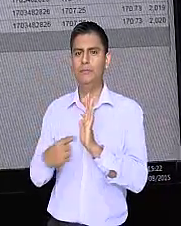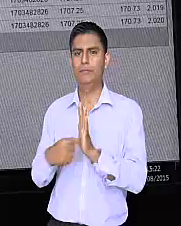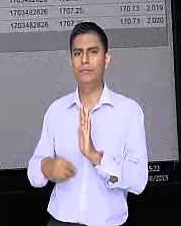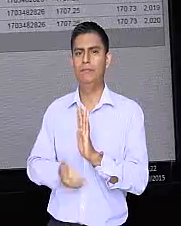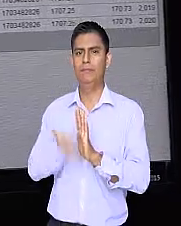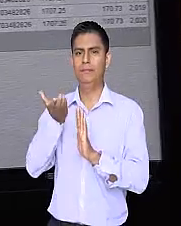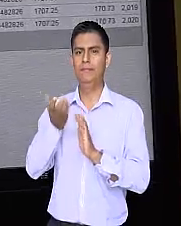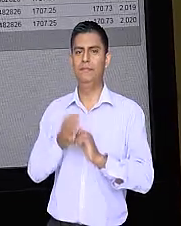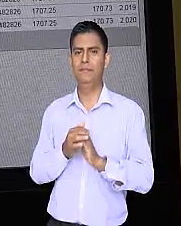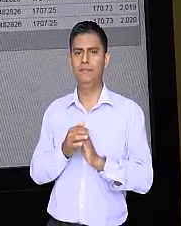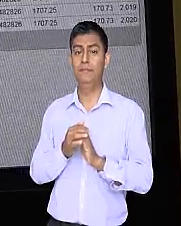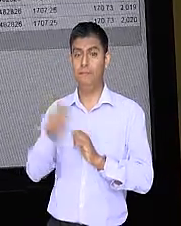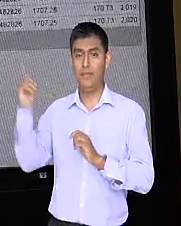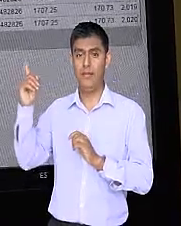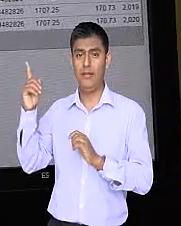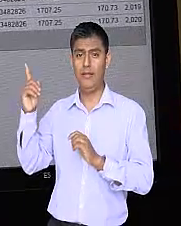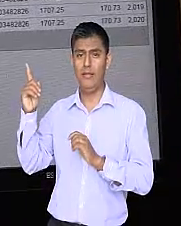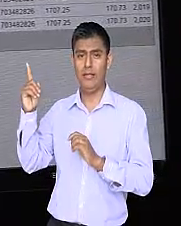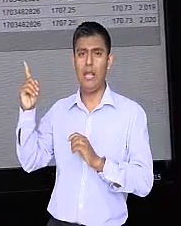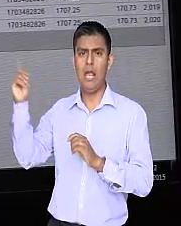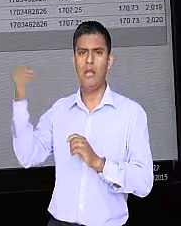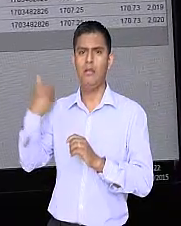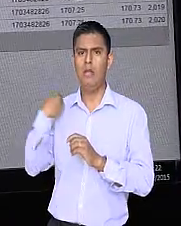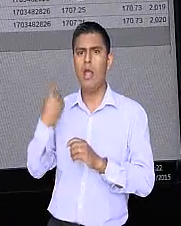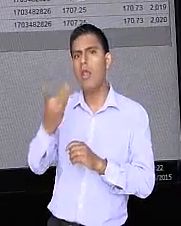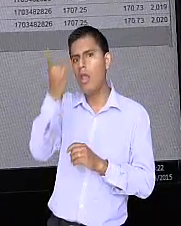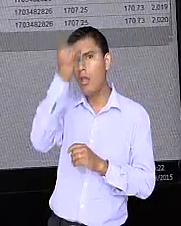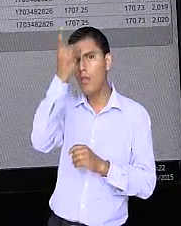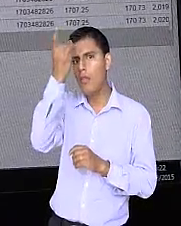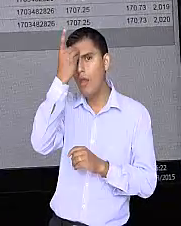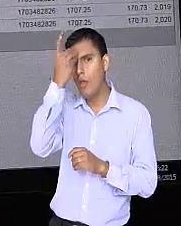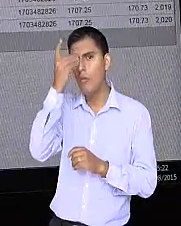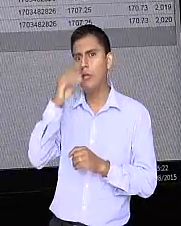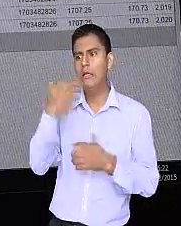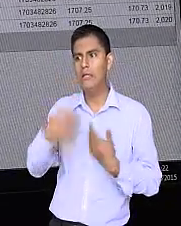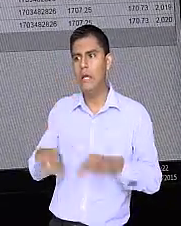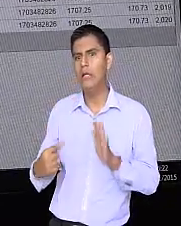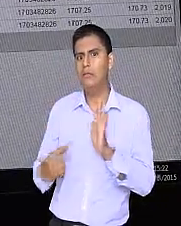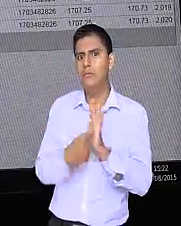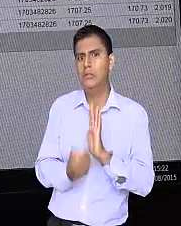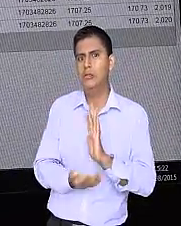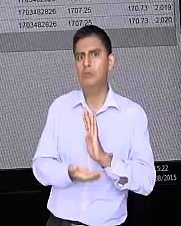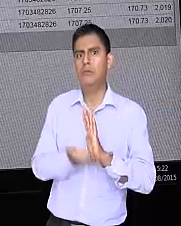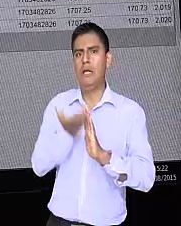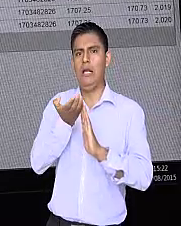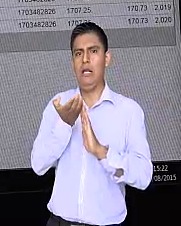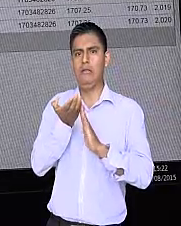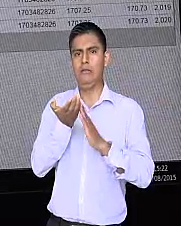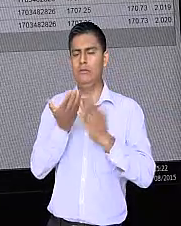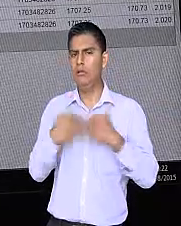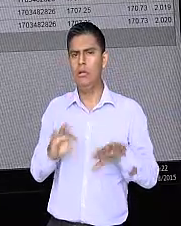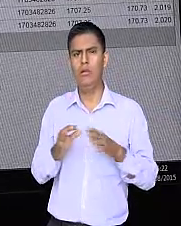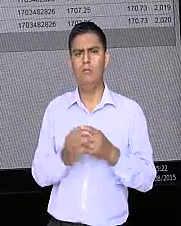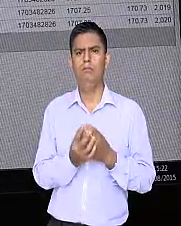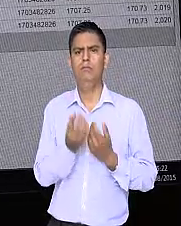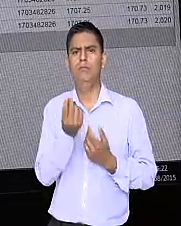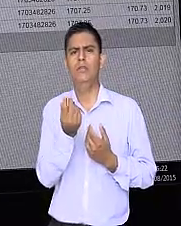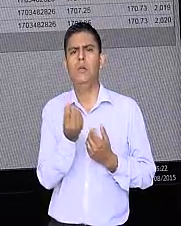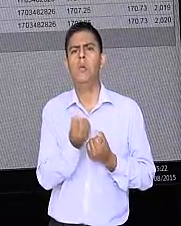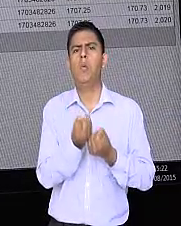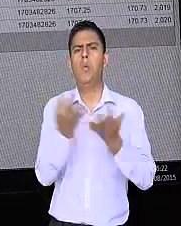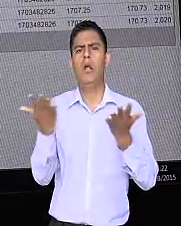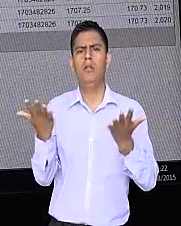coactiva. Entonces aquí, como podemos ver, este usuario tiene una deuda en coactiva ya. Ya está en un proceso de coactivas,